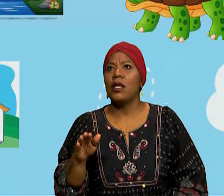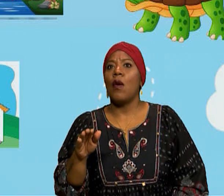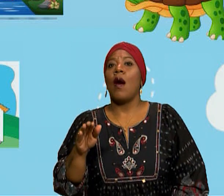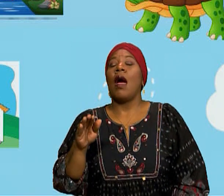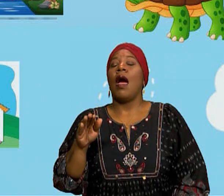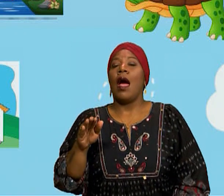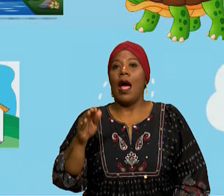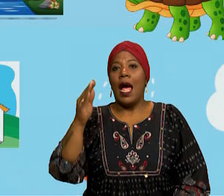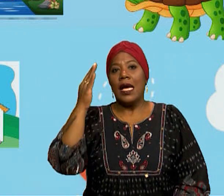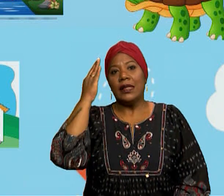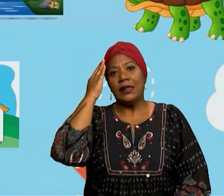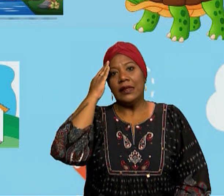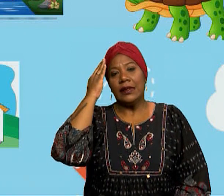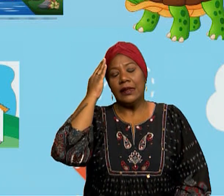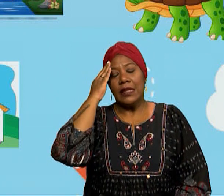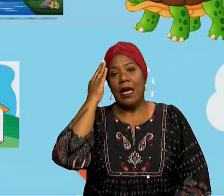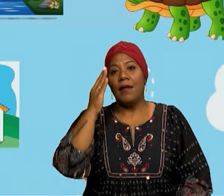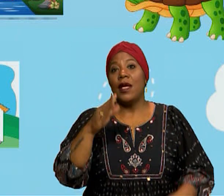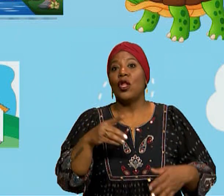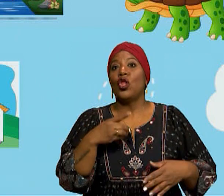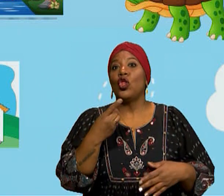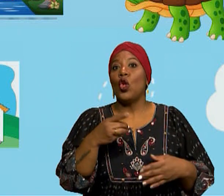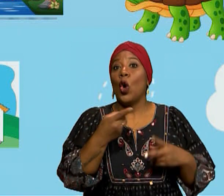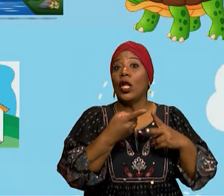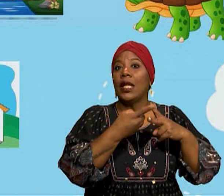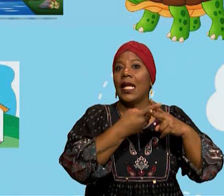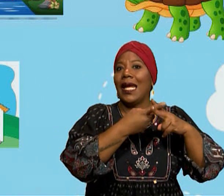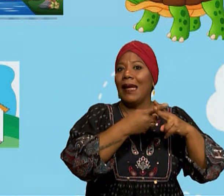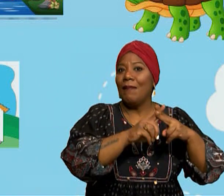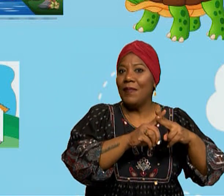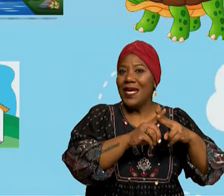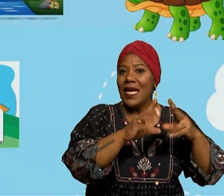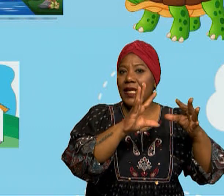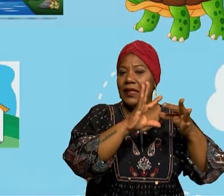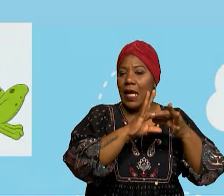inicio, el desarrollo y el cierre del cuento.